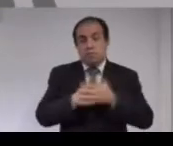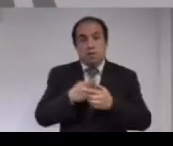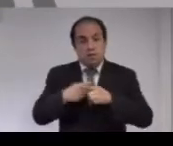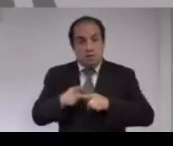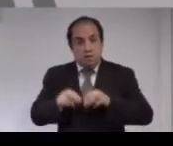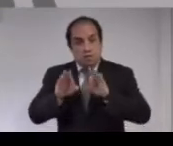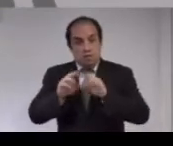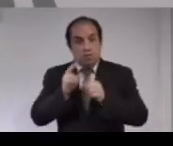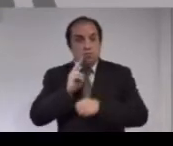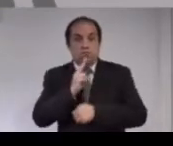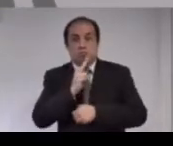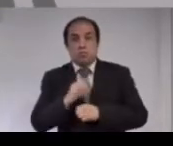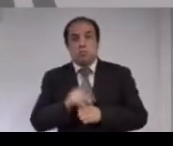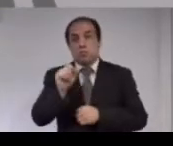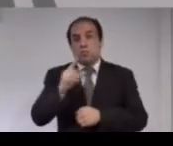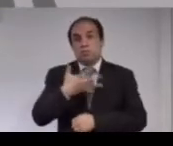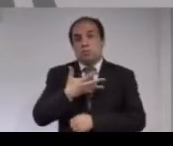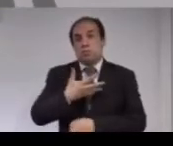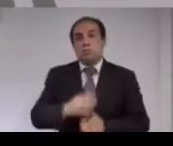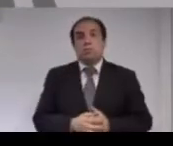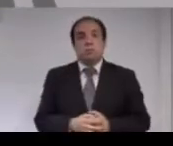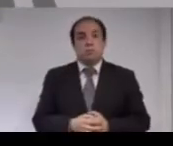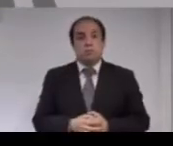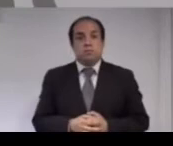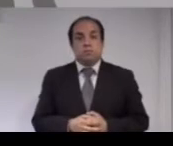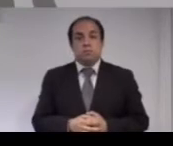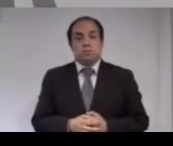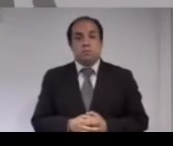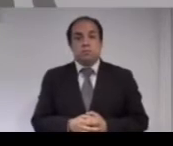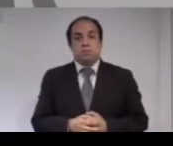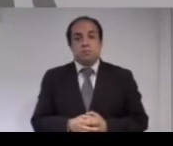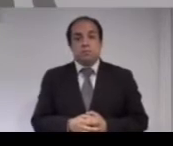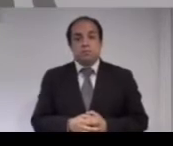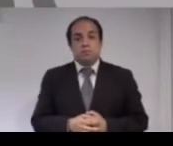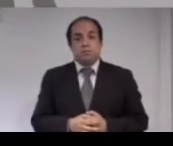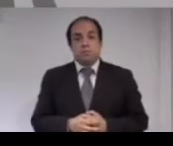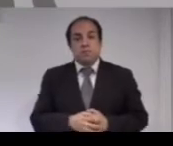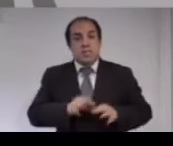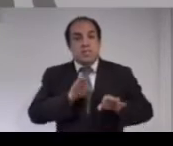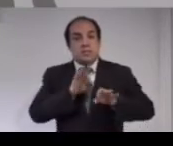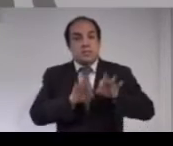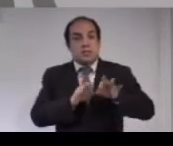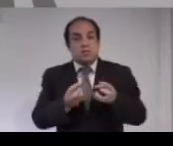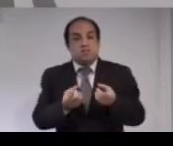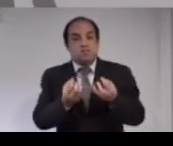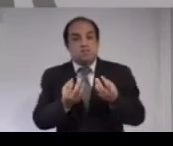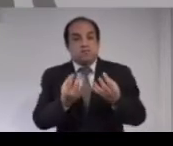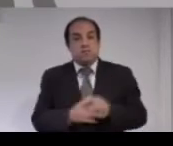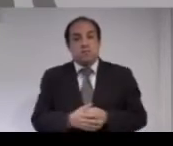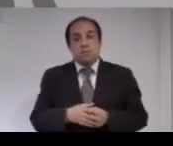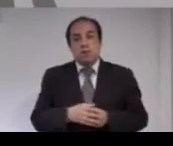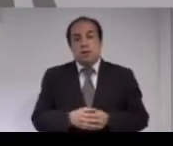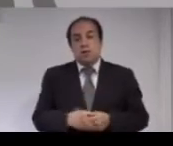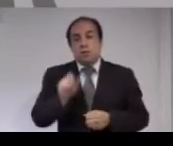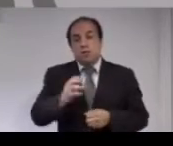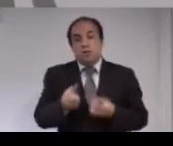de comunicación, pues también hubo, ¿no?, conatos de incendio, como mencionabas, incluso